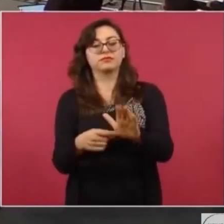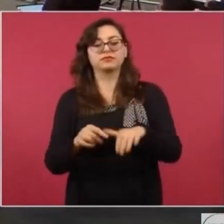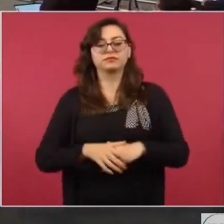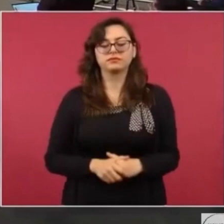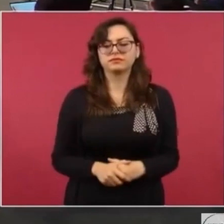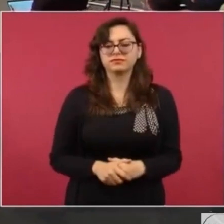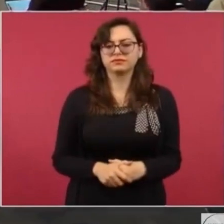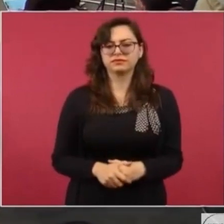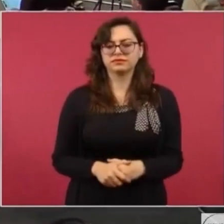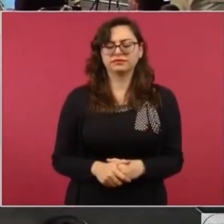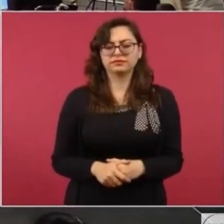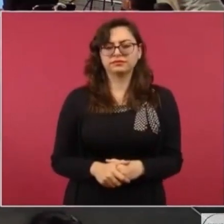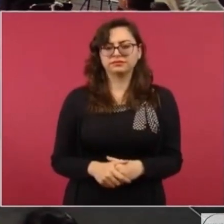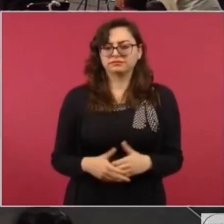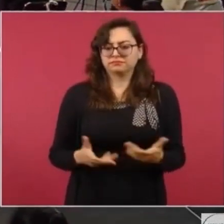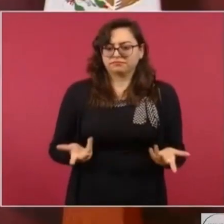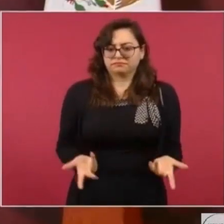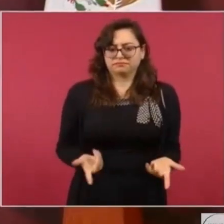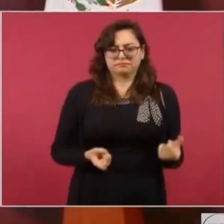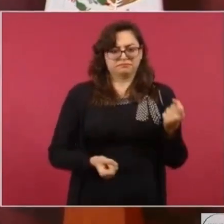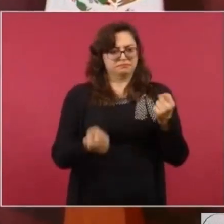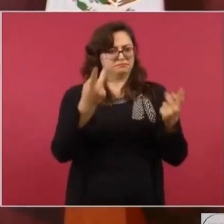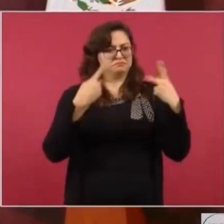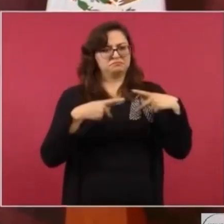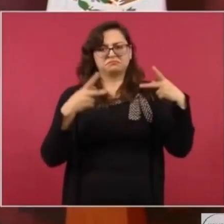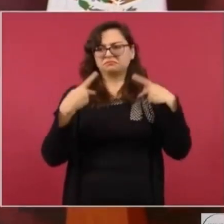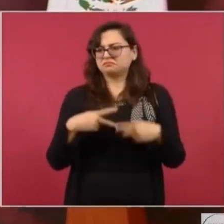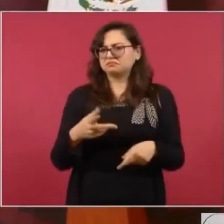tanta inversión pública en el sureste?